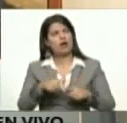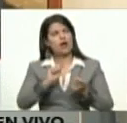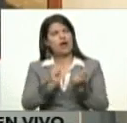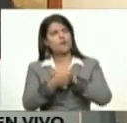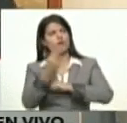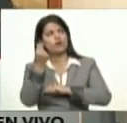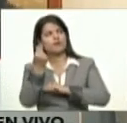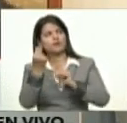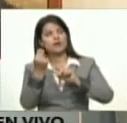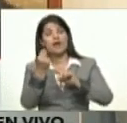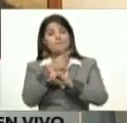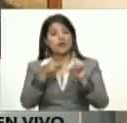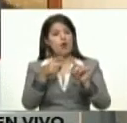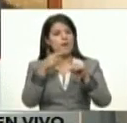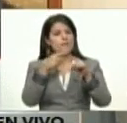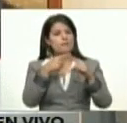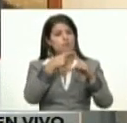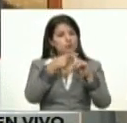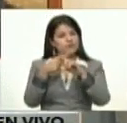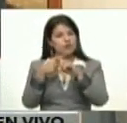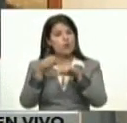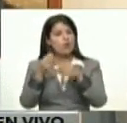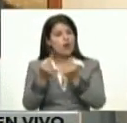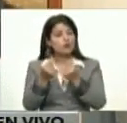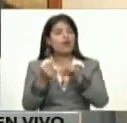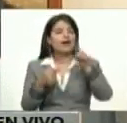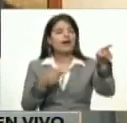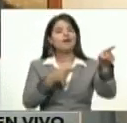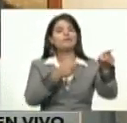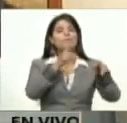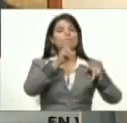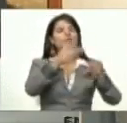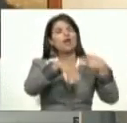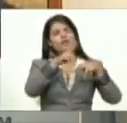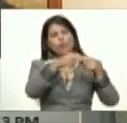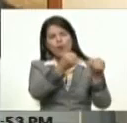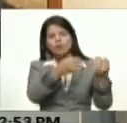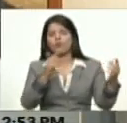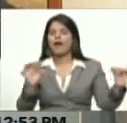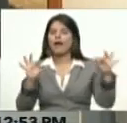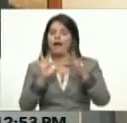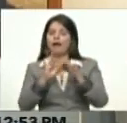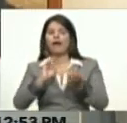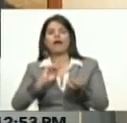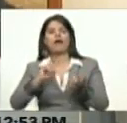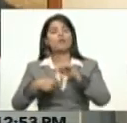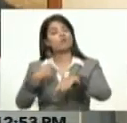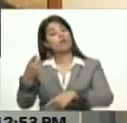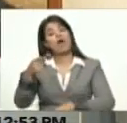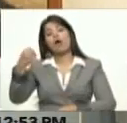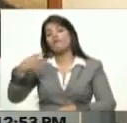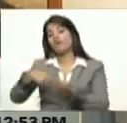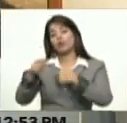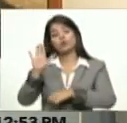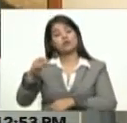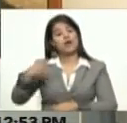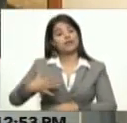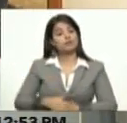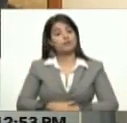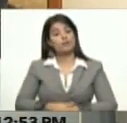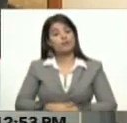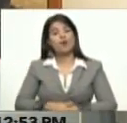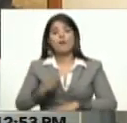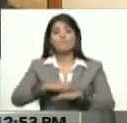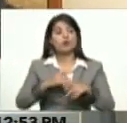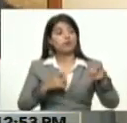luego, cualquier prenda de vestir, le pueden decir a uno que cuesta 10 veces más de una semana a otra, porque no,